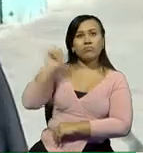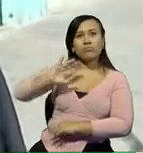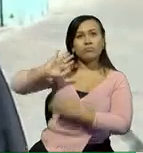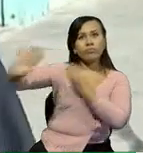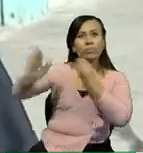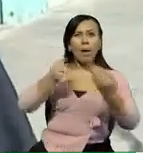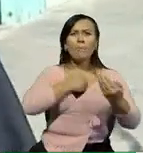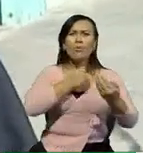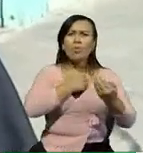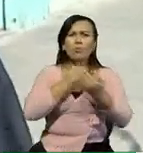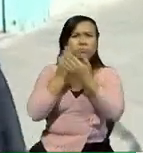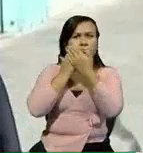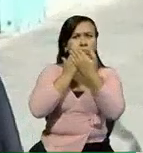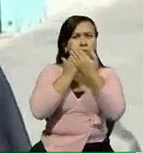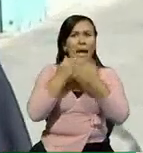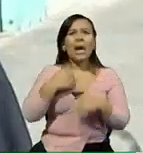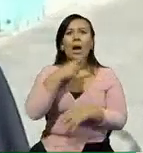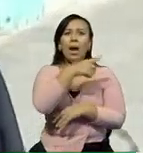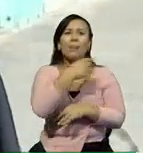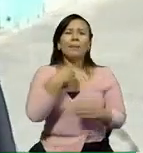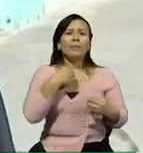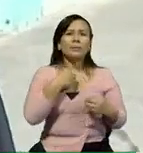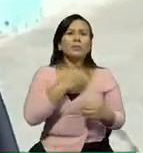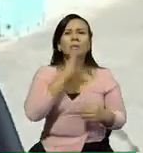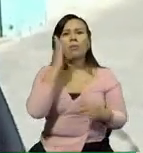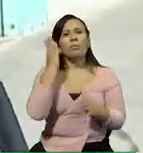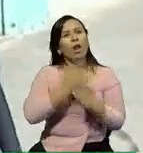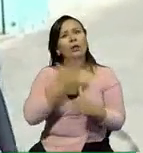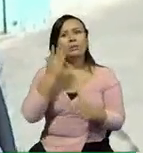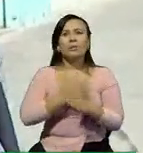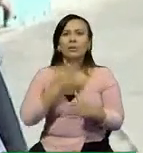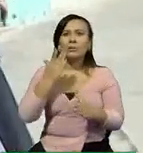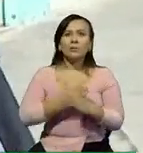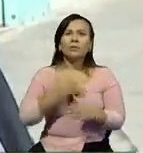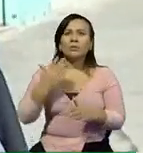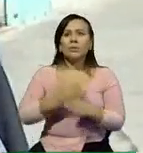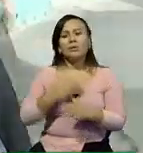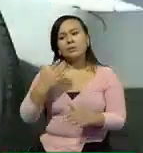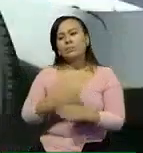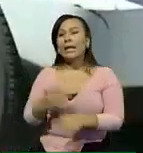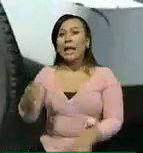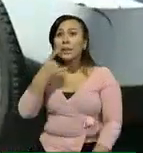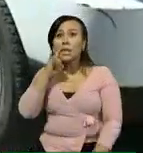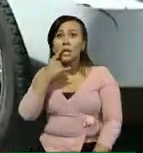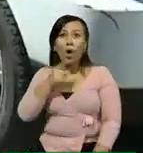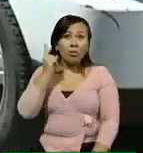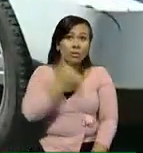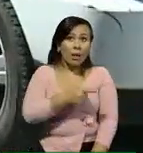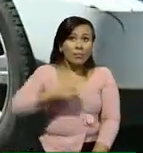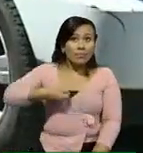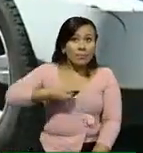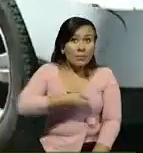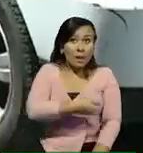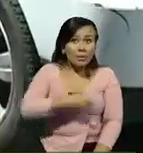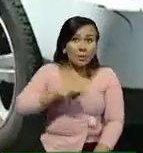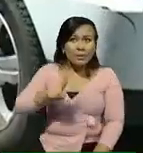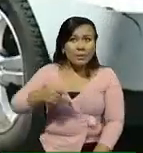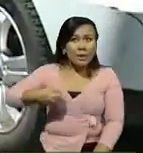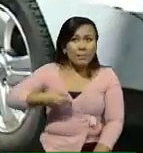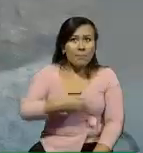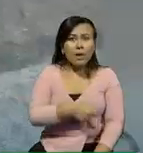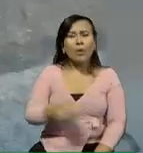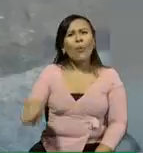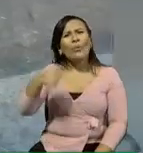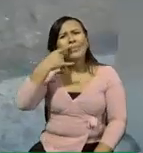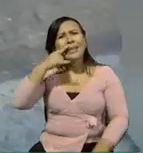dice que ya hace tiempo viene que la amenaza, que mañana, que hoy día la iba a matar. Ver a un pequeño de 7 años empuñar un cuchillo de